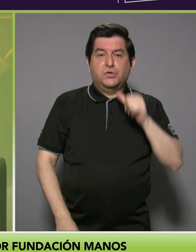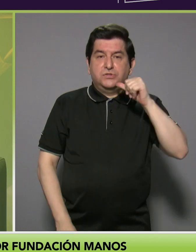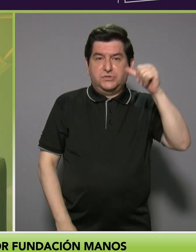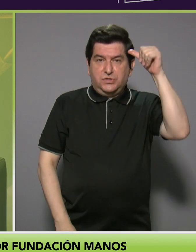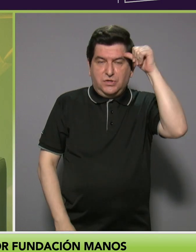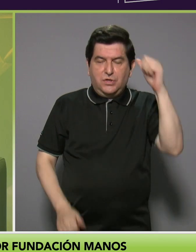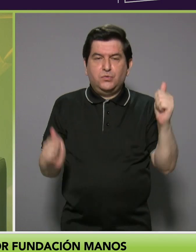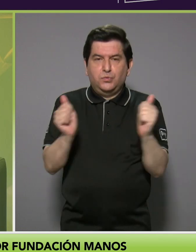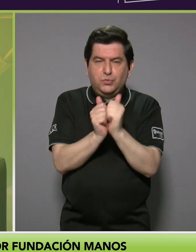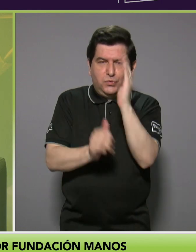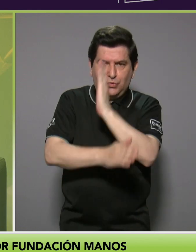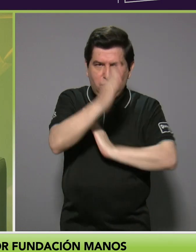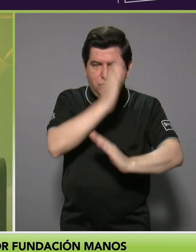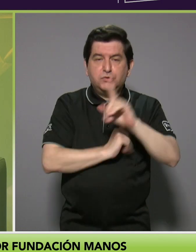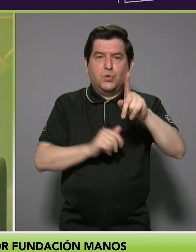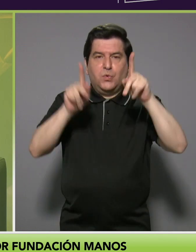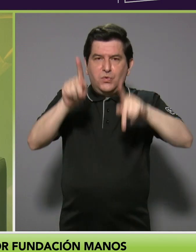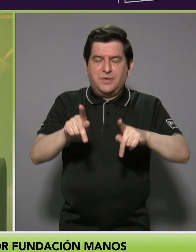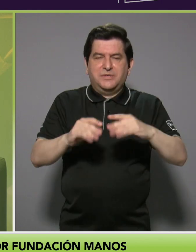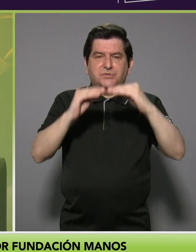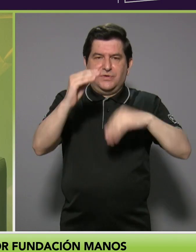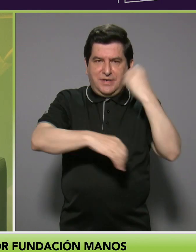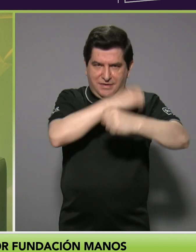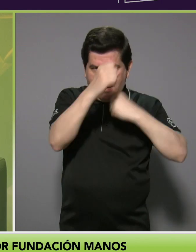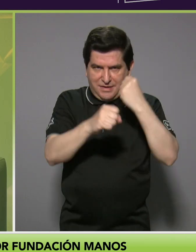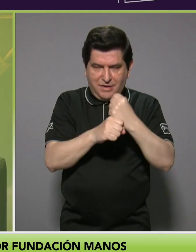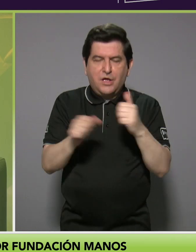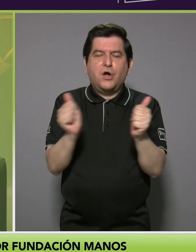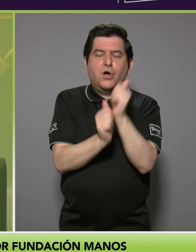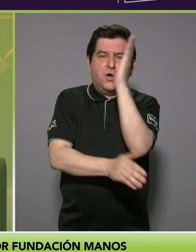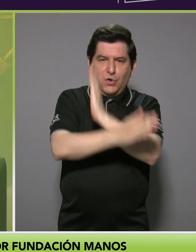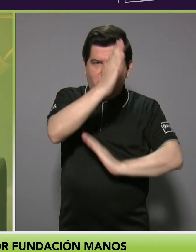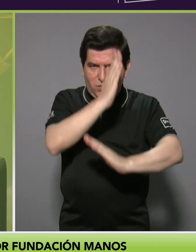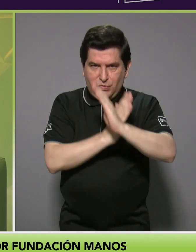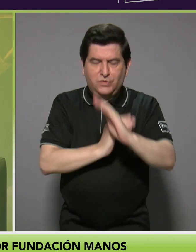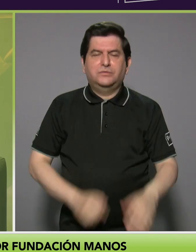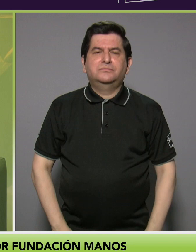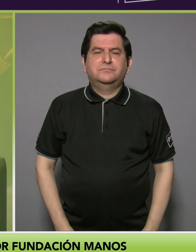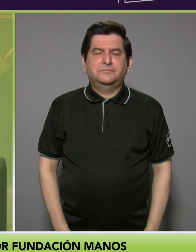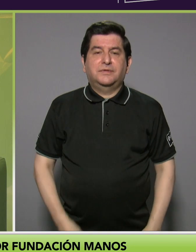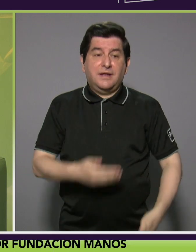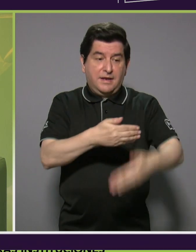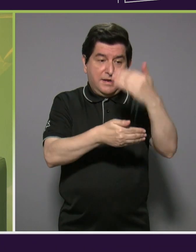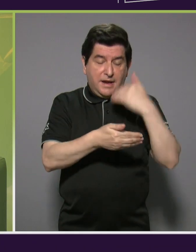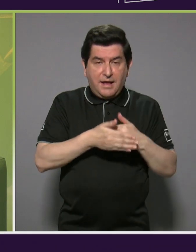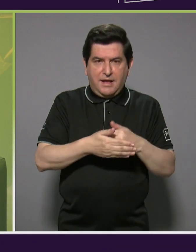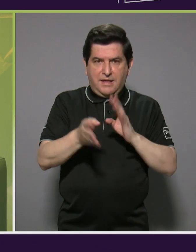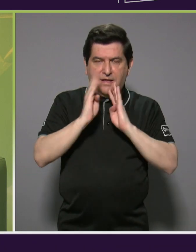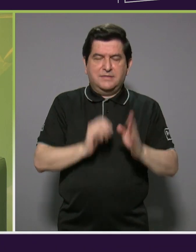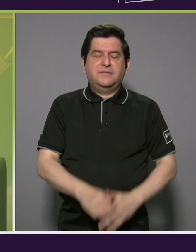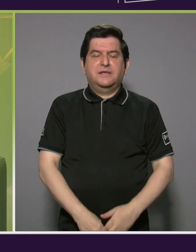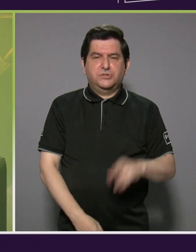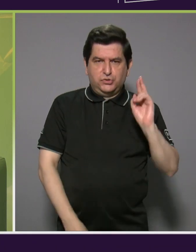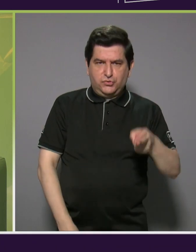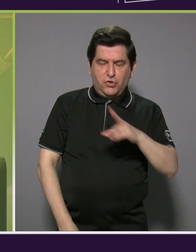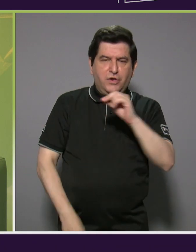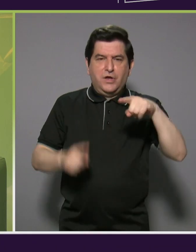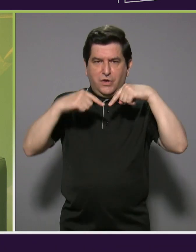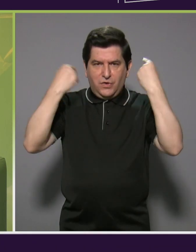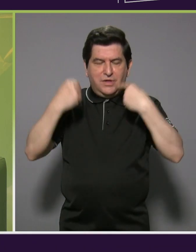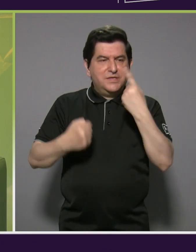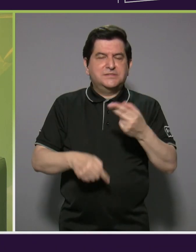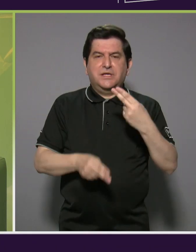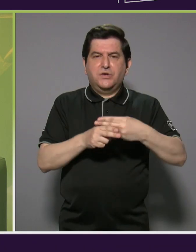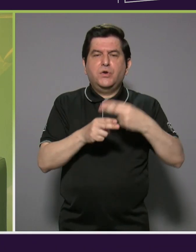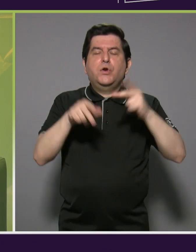con discapacidad y una persona menor de edad también con discapacidad. Y me gustaría, antes de conversar con Rodrigo y con Mildred, mencionar los nombres de